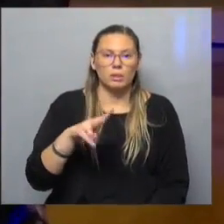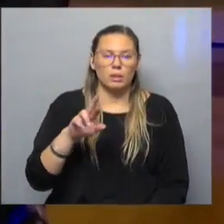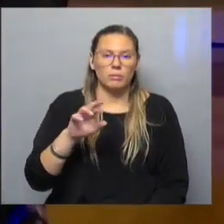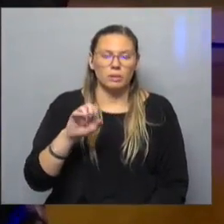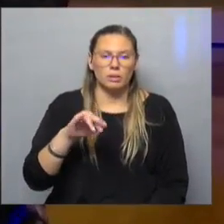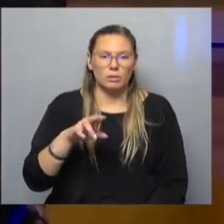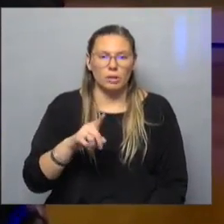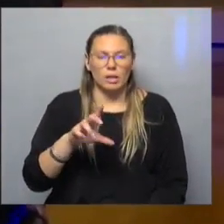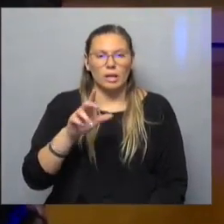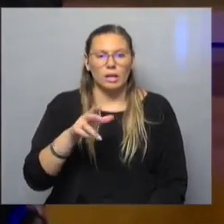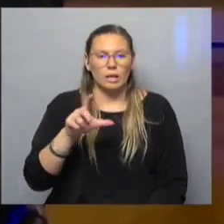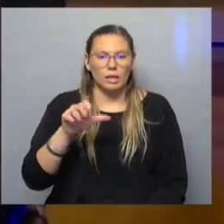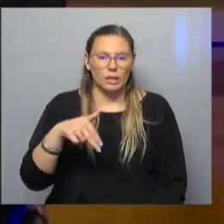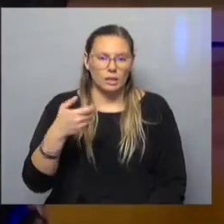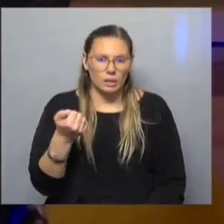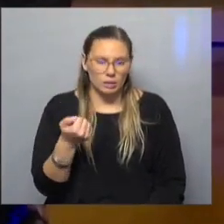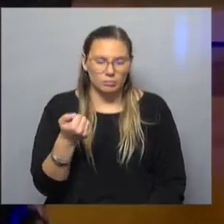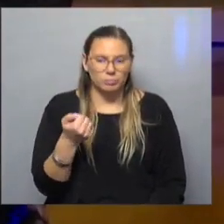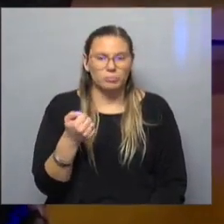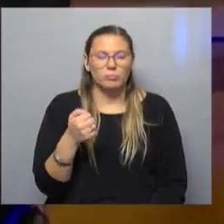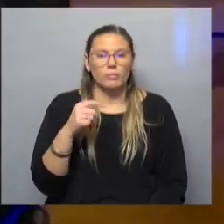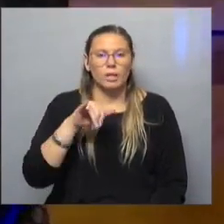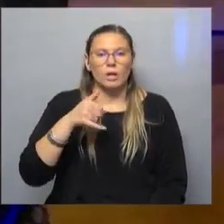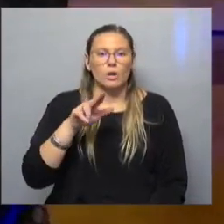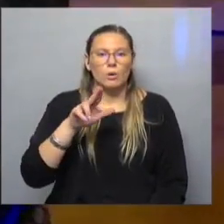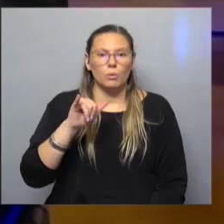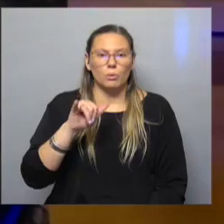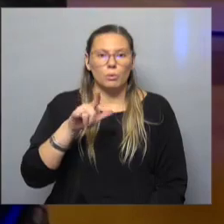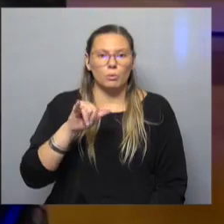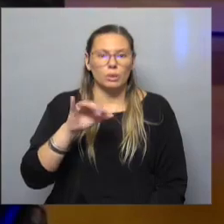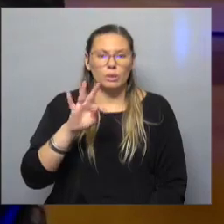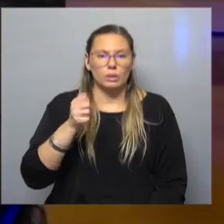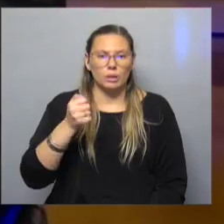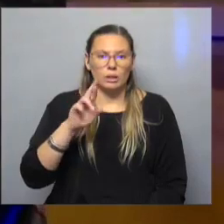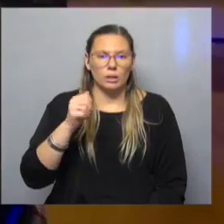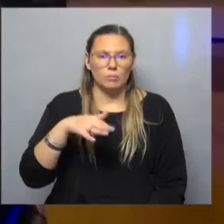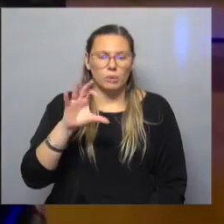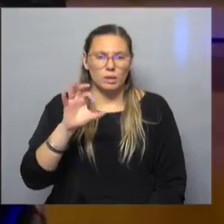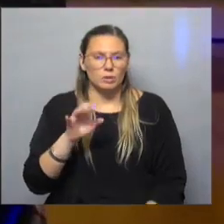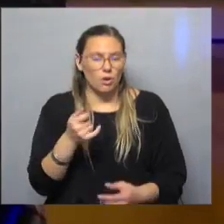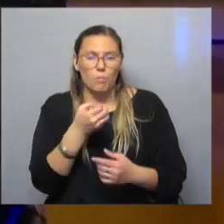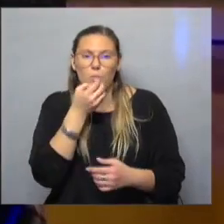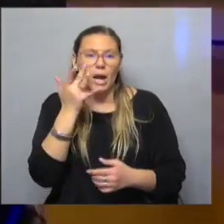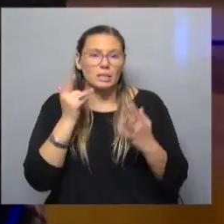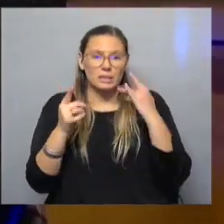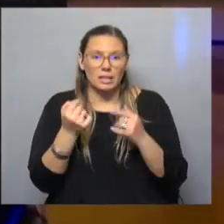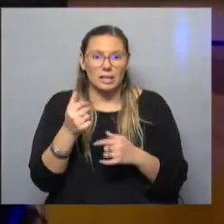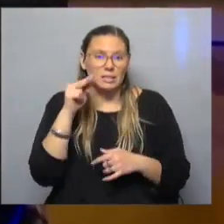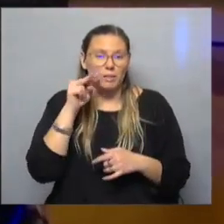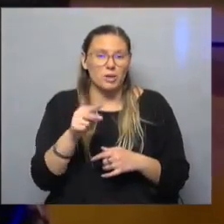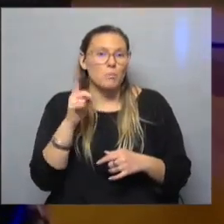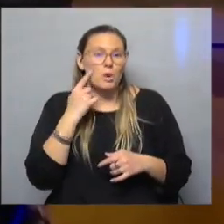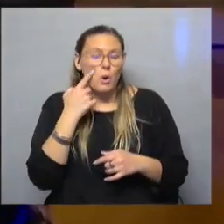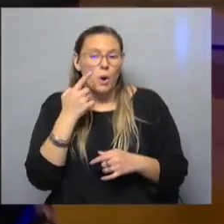después va a estar Elena Xiaviglia y va a estar Juli Taramazo, una gran artista también que recién estaba muy emocionada de verla probar sonido